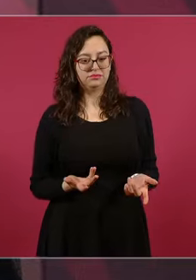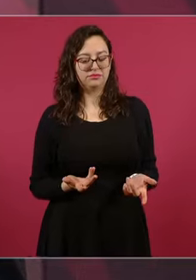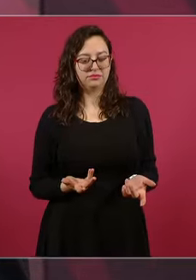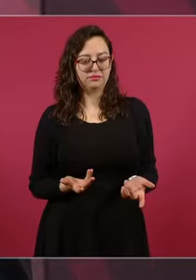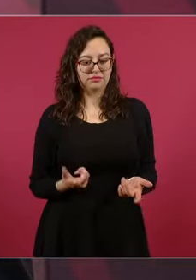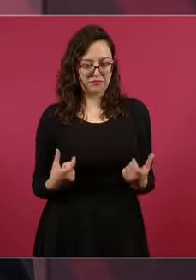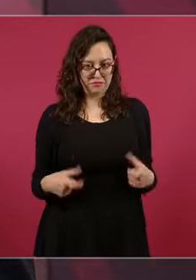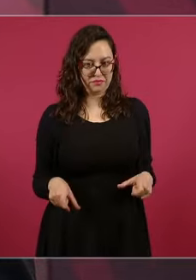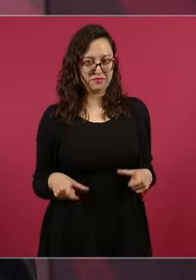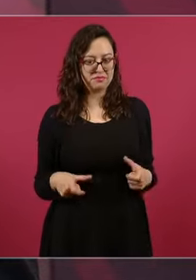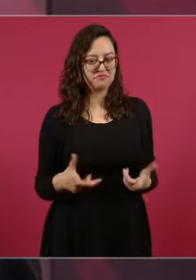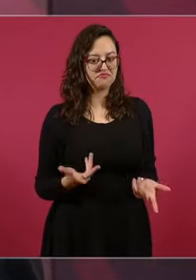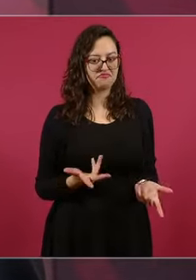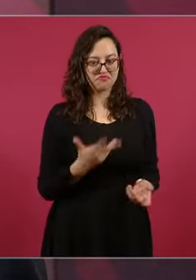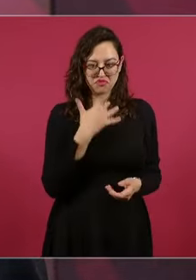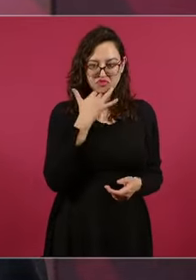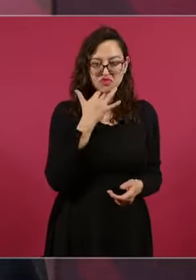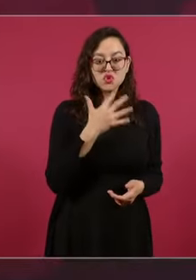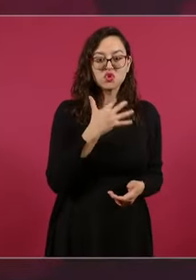sinónimo de corrupción,